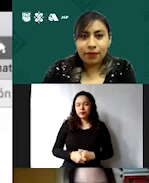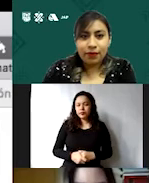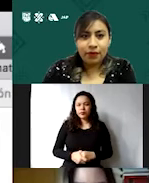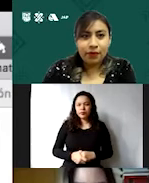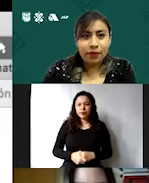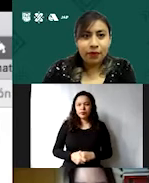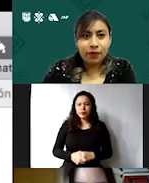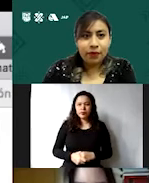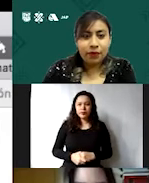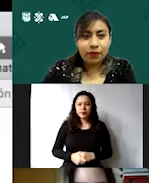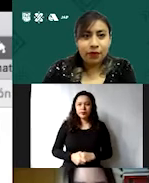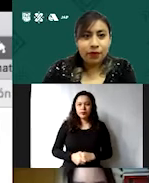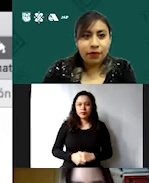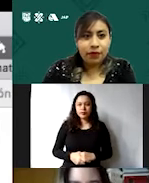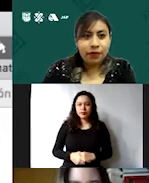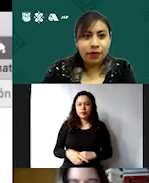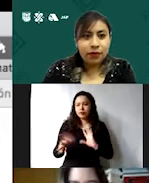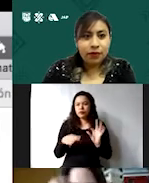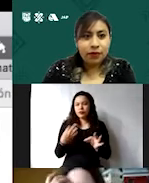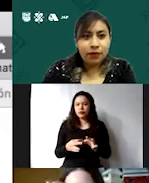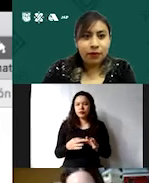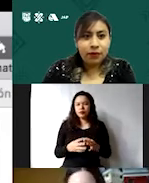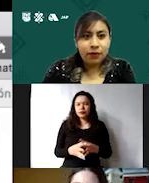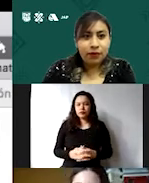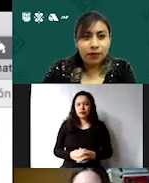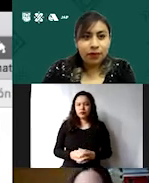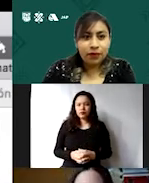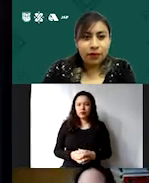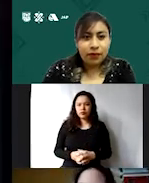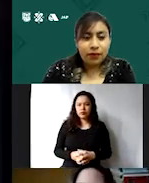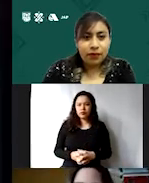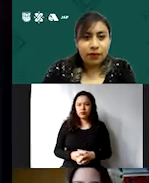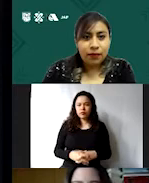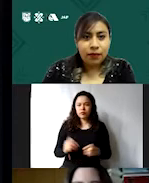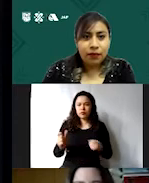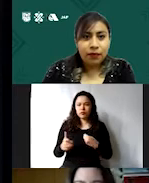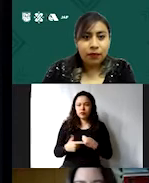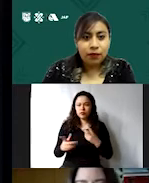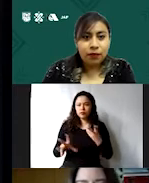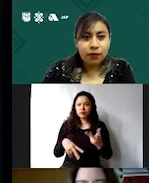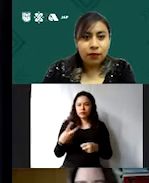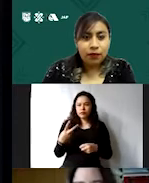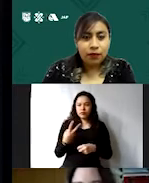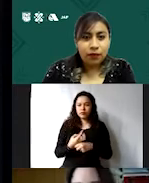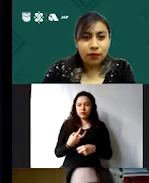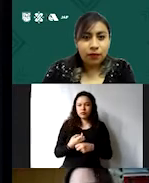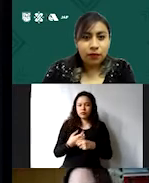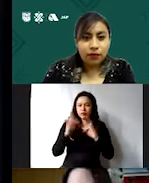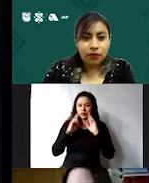Listo. Nada más hay una aclaración. Hoy vemos la segunda parte de la sesión de mecanismos